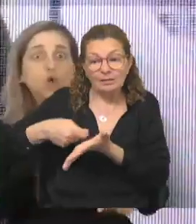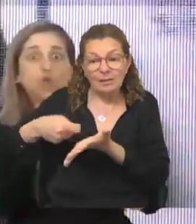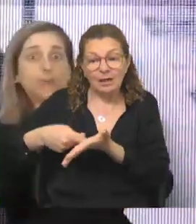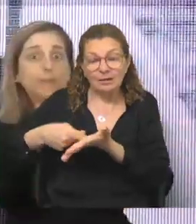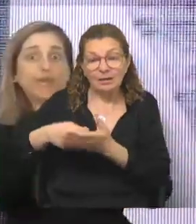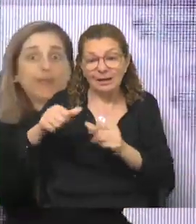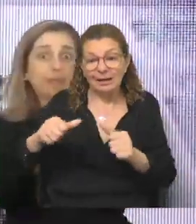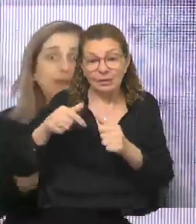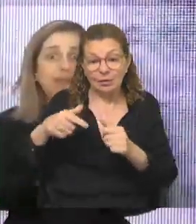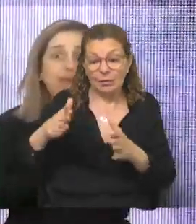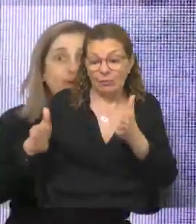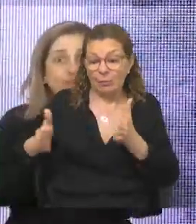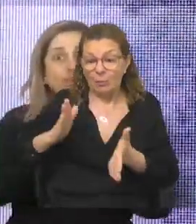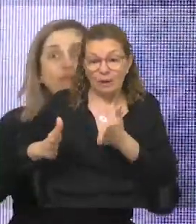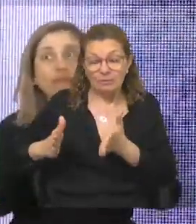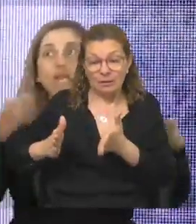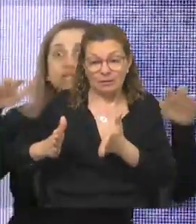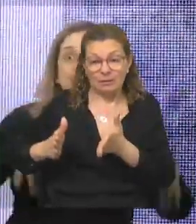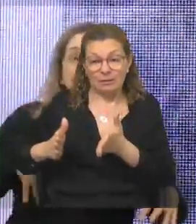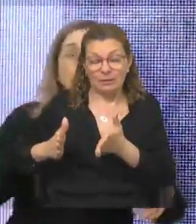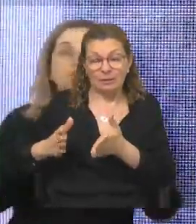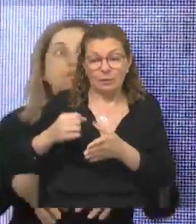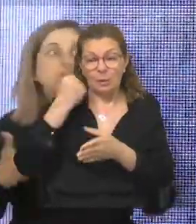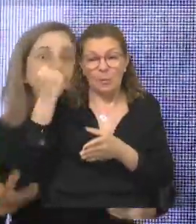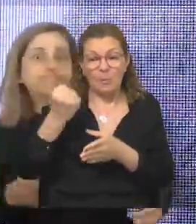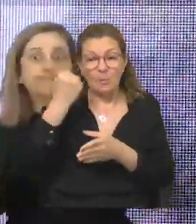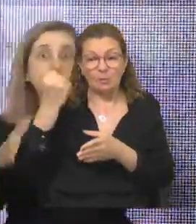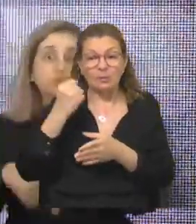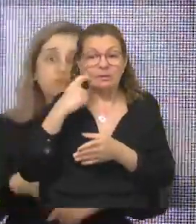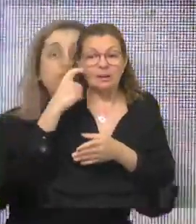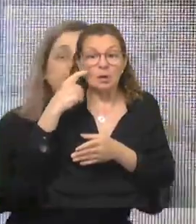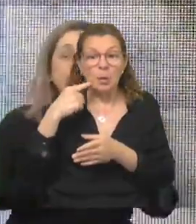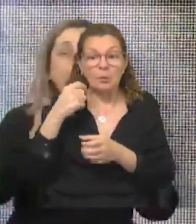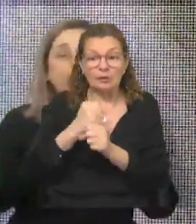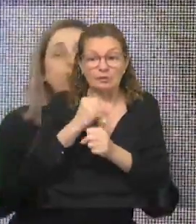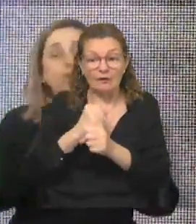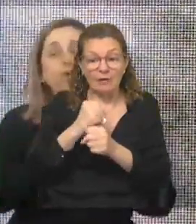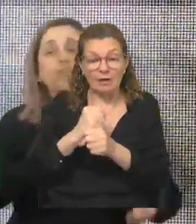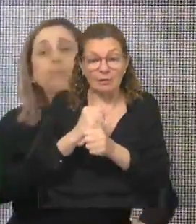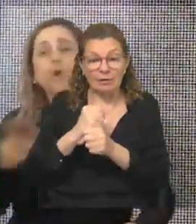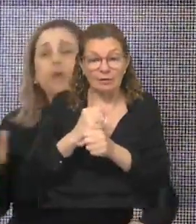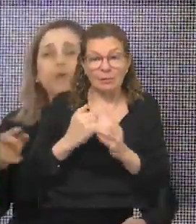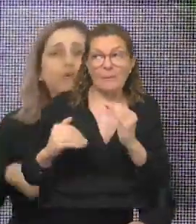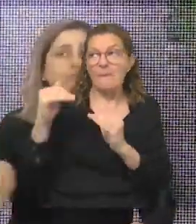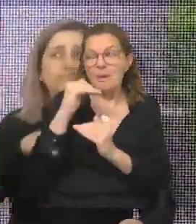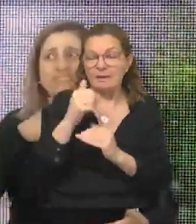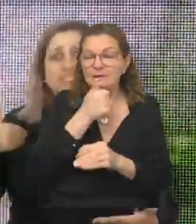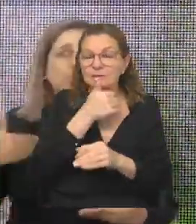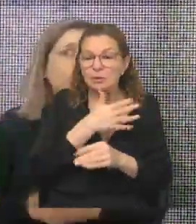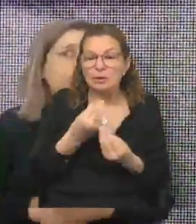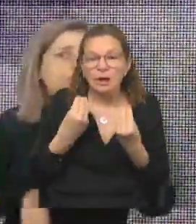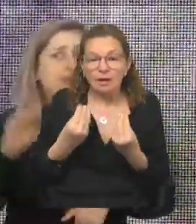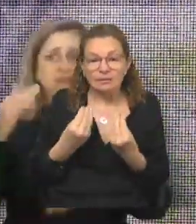que genera esa brecha y un importantísimo número de obras que genera un récord histórico Qué